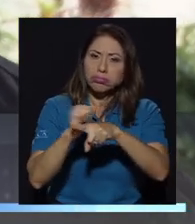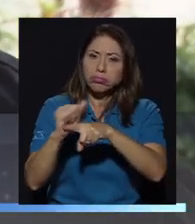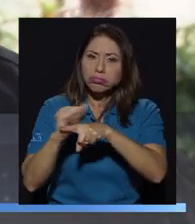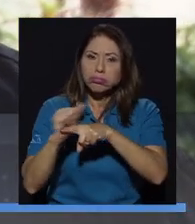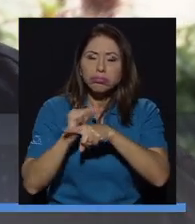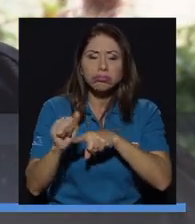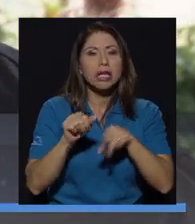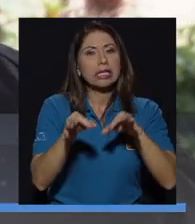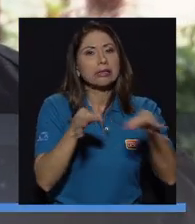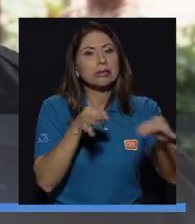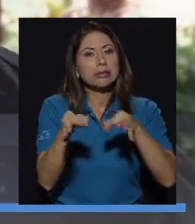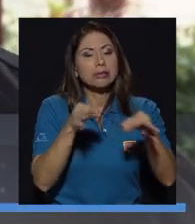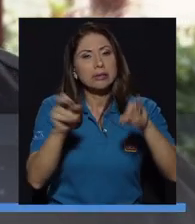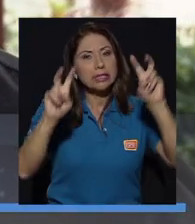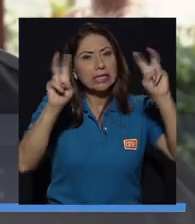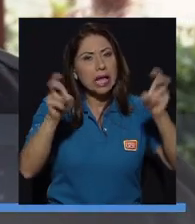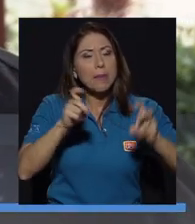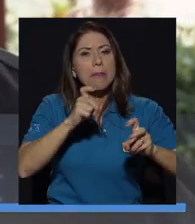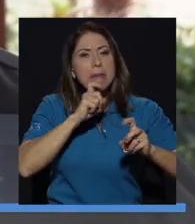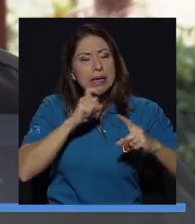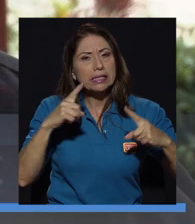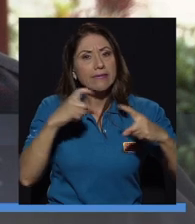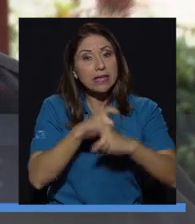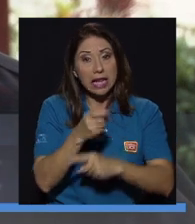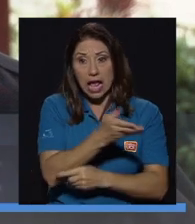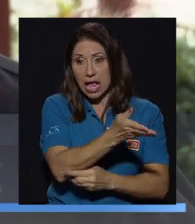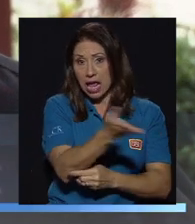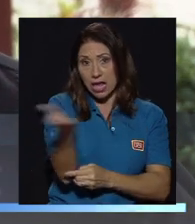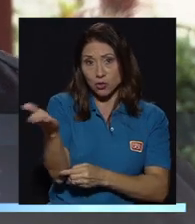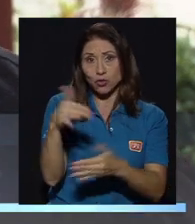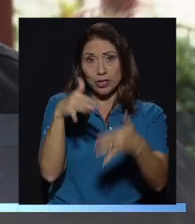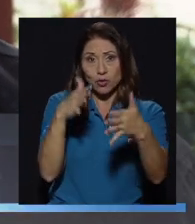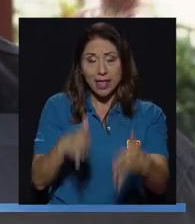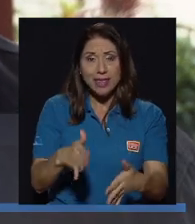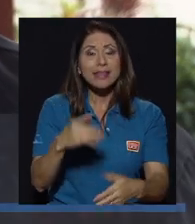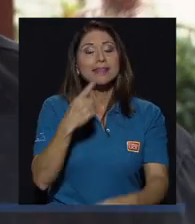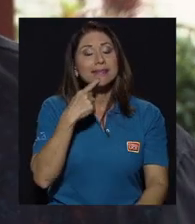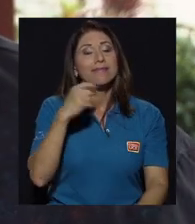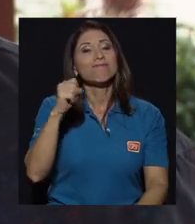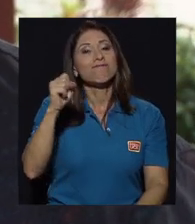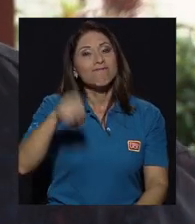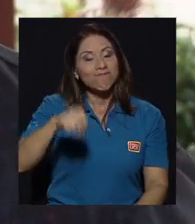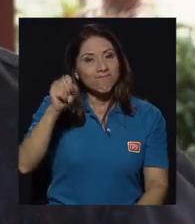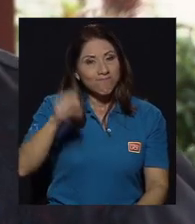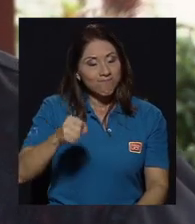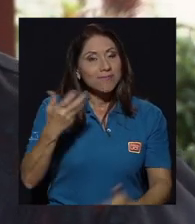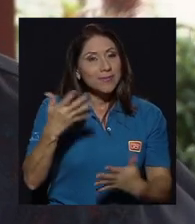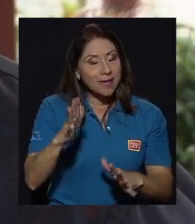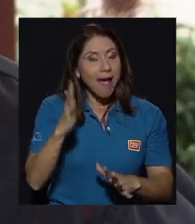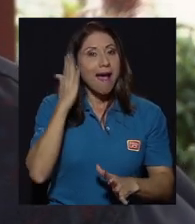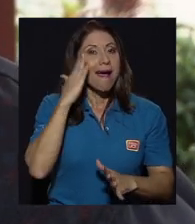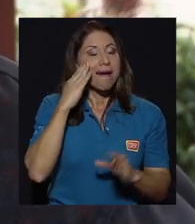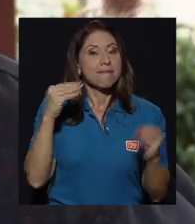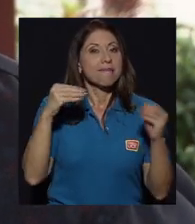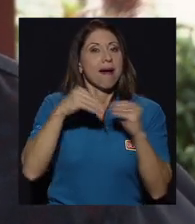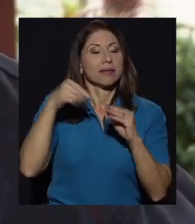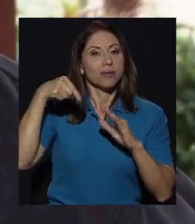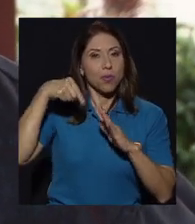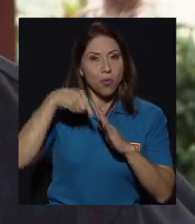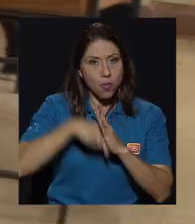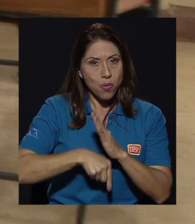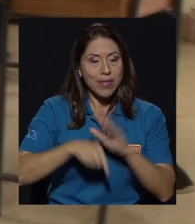complicados y ellos han manifestado, los estudiantes, que sí han reconocido un conocimiento un poquito más